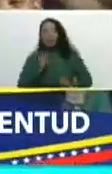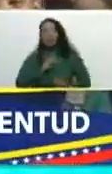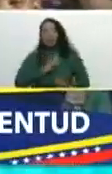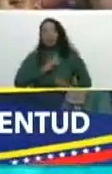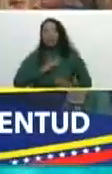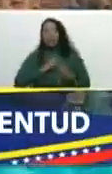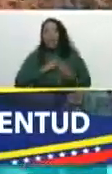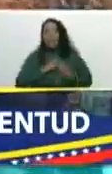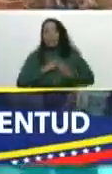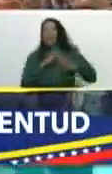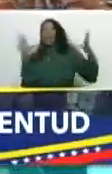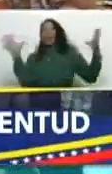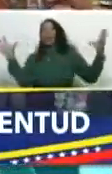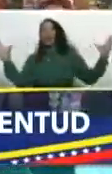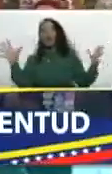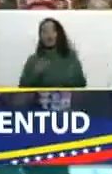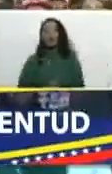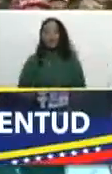se me salta.